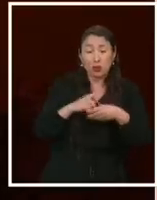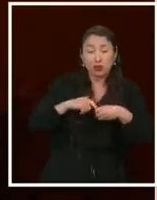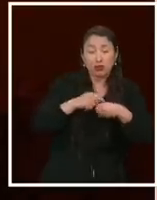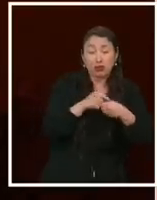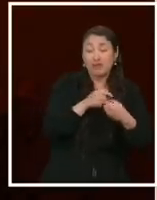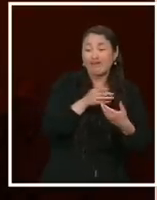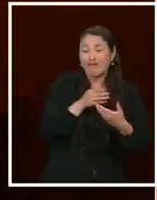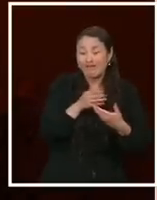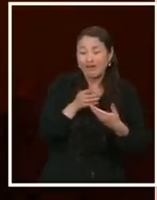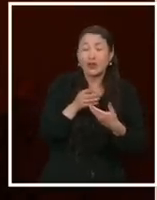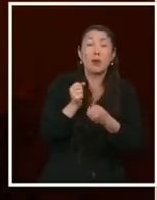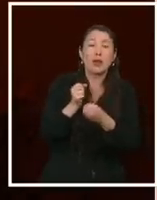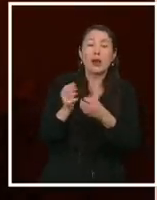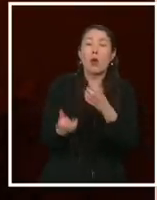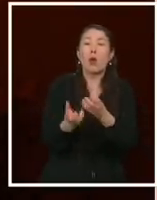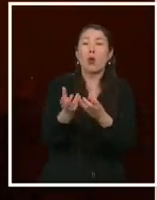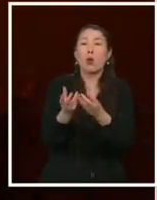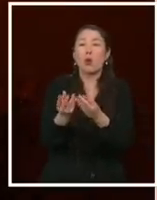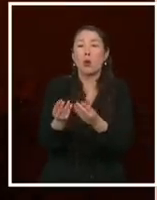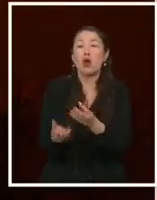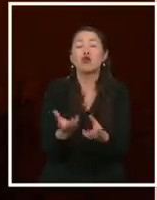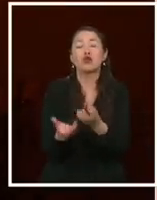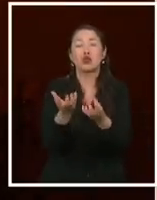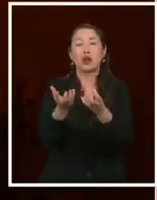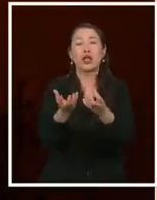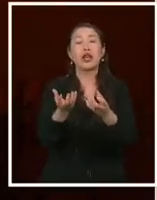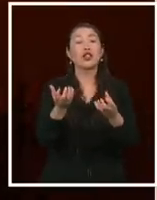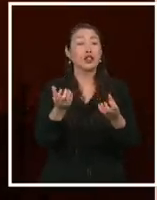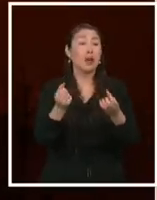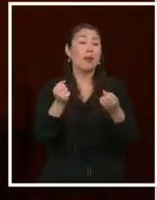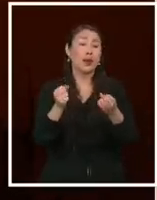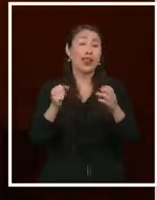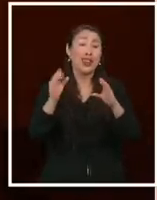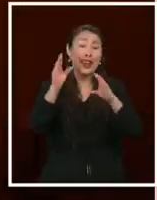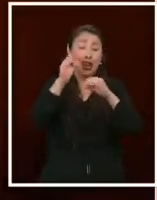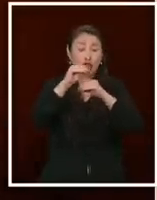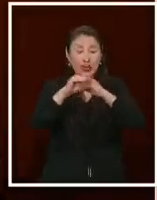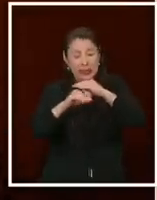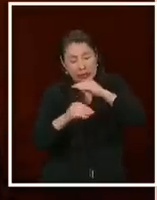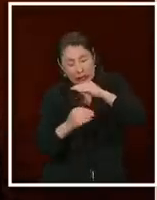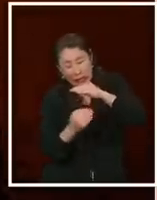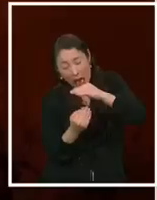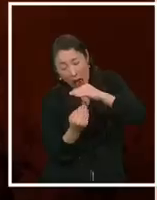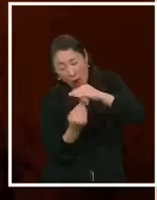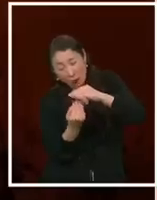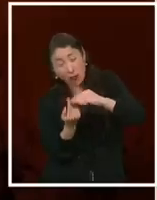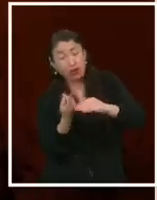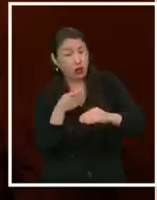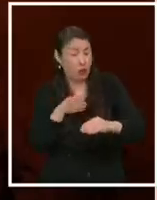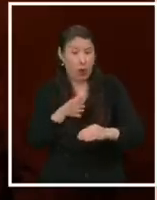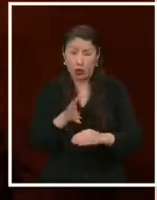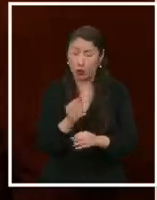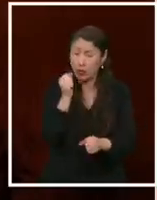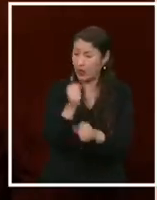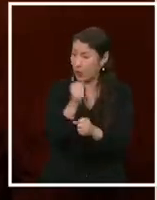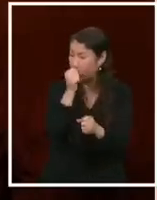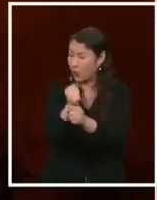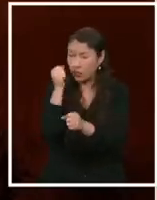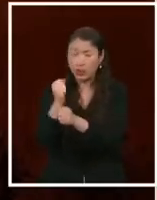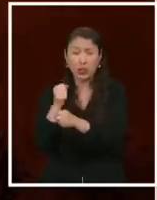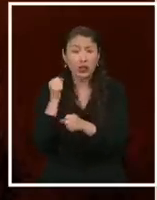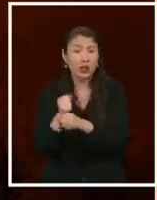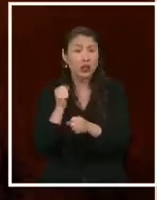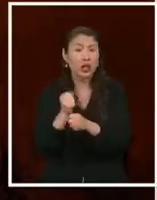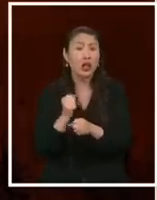tanto, este incendio se espera que en las horas de la noche y en la madrugada, vamos a seguir trabajando, se espera que